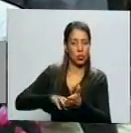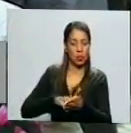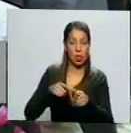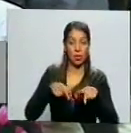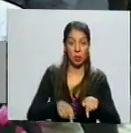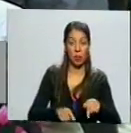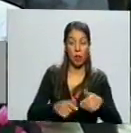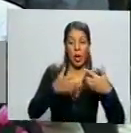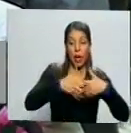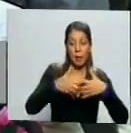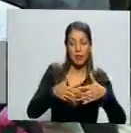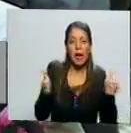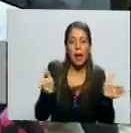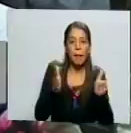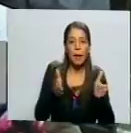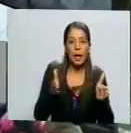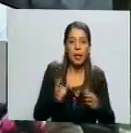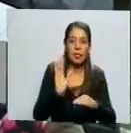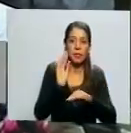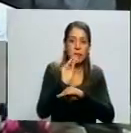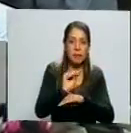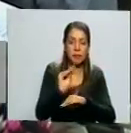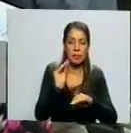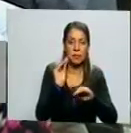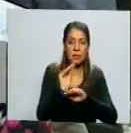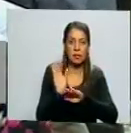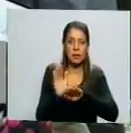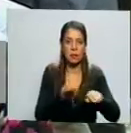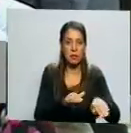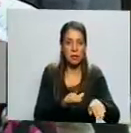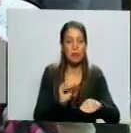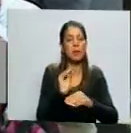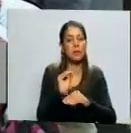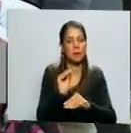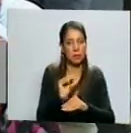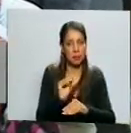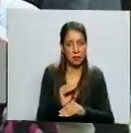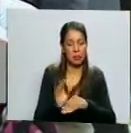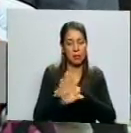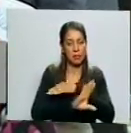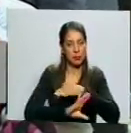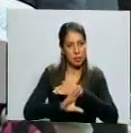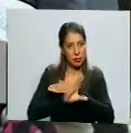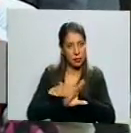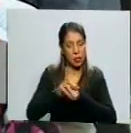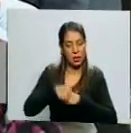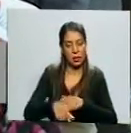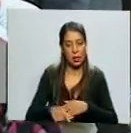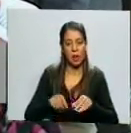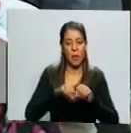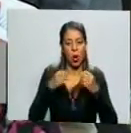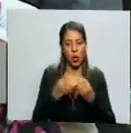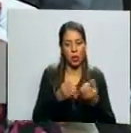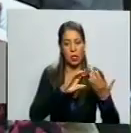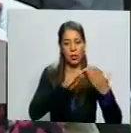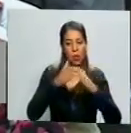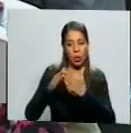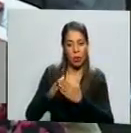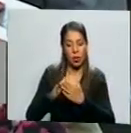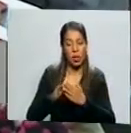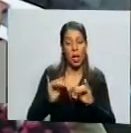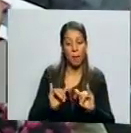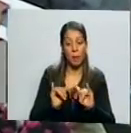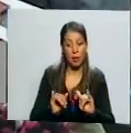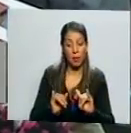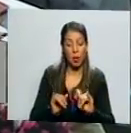de la pequeña y mediana industria, así como de las organizaciones socioproductivas comunales y del